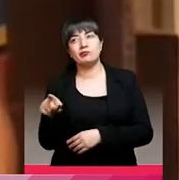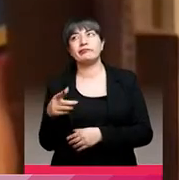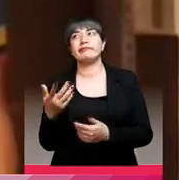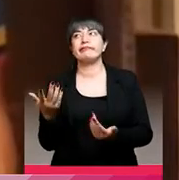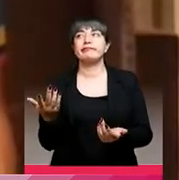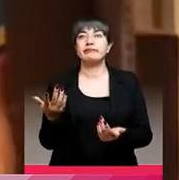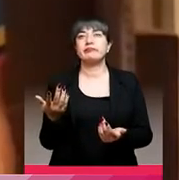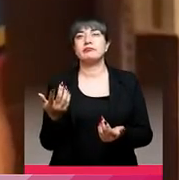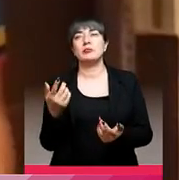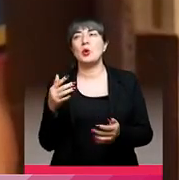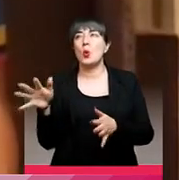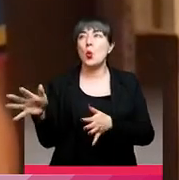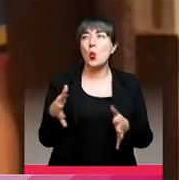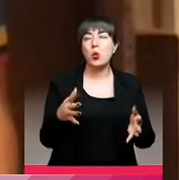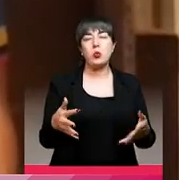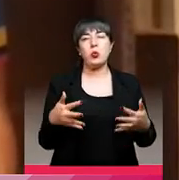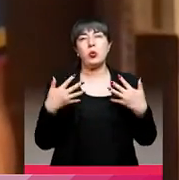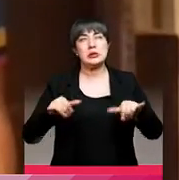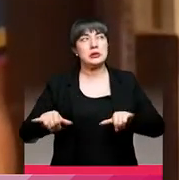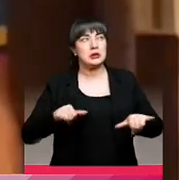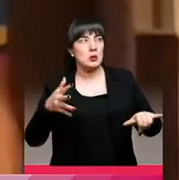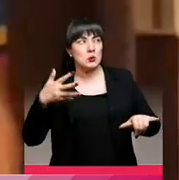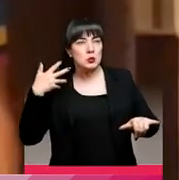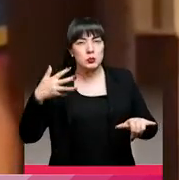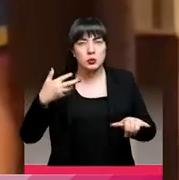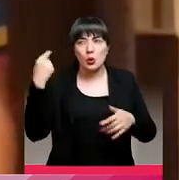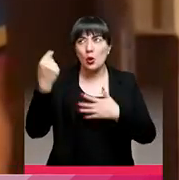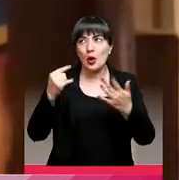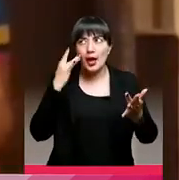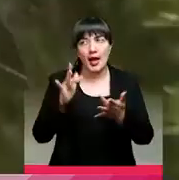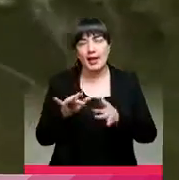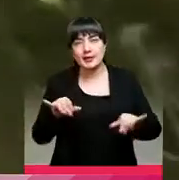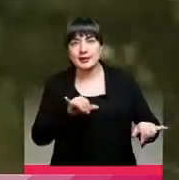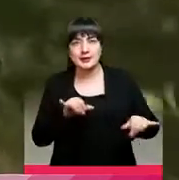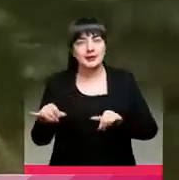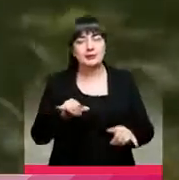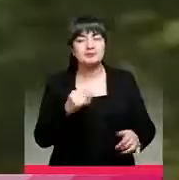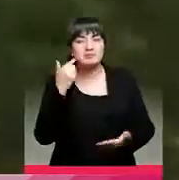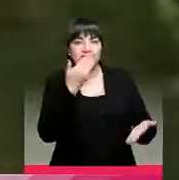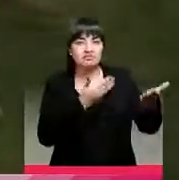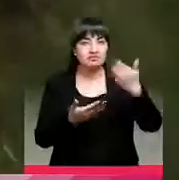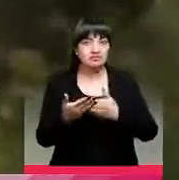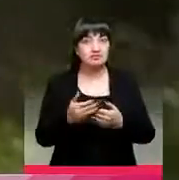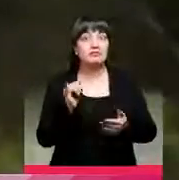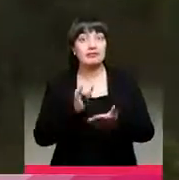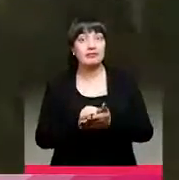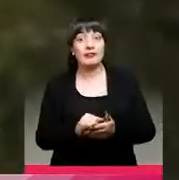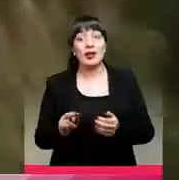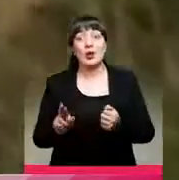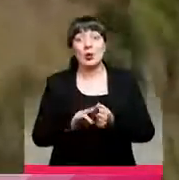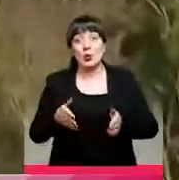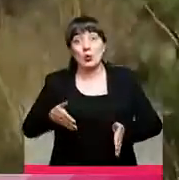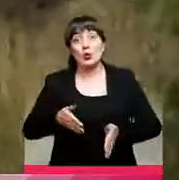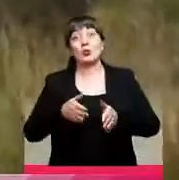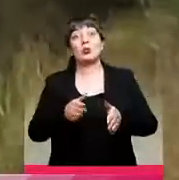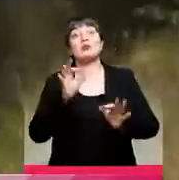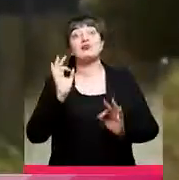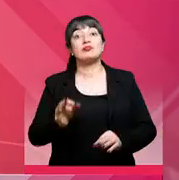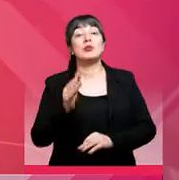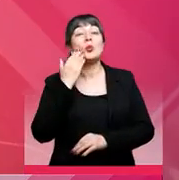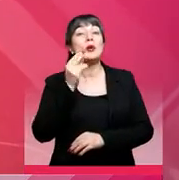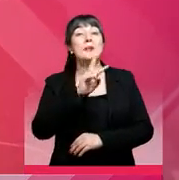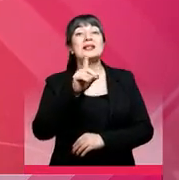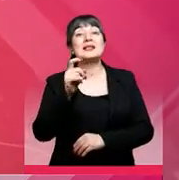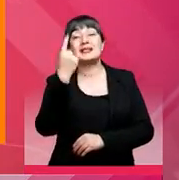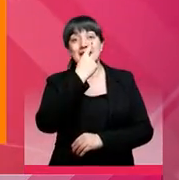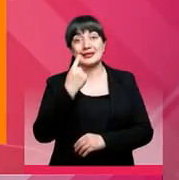el viento y varios aspectos que se presentan durante la carrera. La prueba de ruta élite femenina será el 26 de septiembre, en